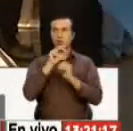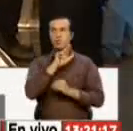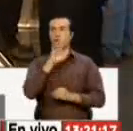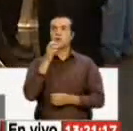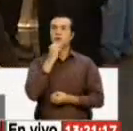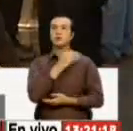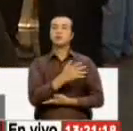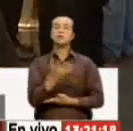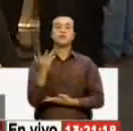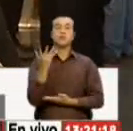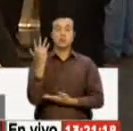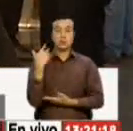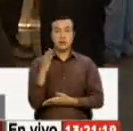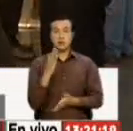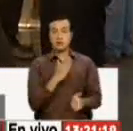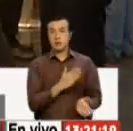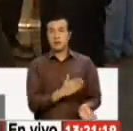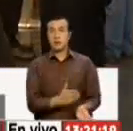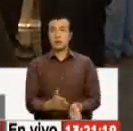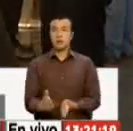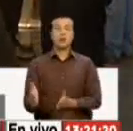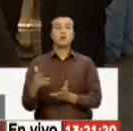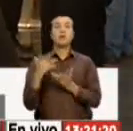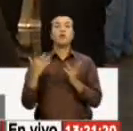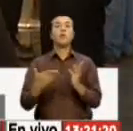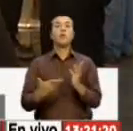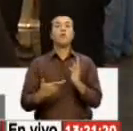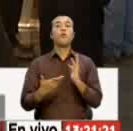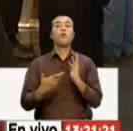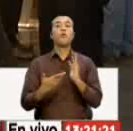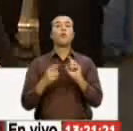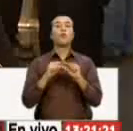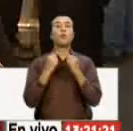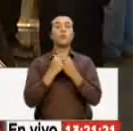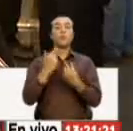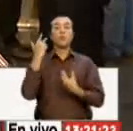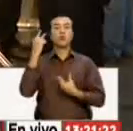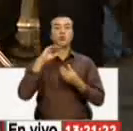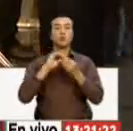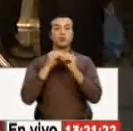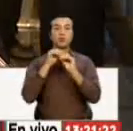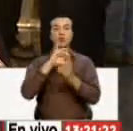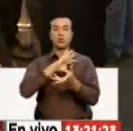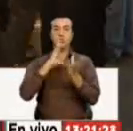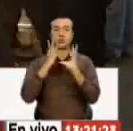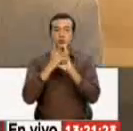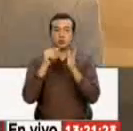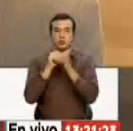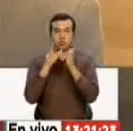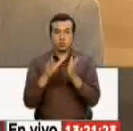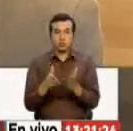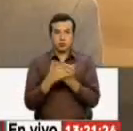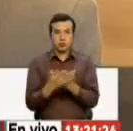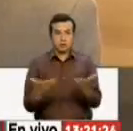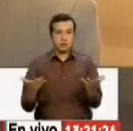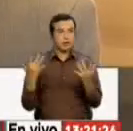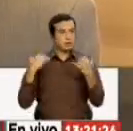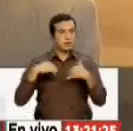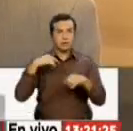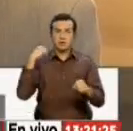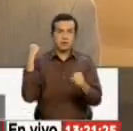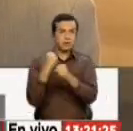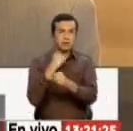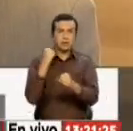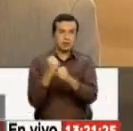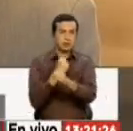que de darse ese escenario, formularíamos un movimiento político, el cual sería el de la Revolución Ciudadana. Nosotros vamos a seguir trabajando desde